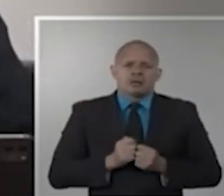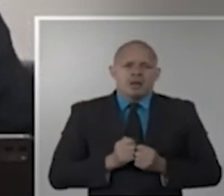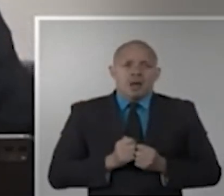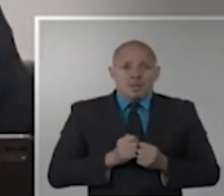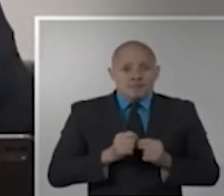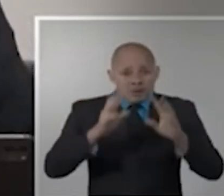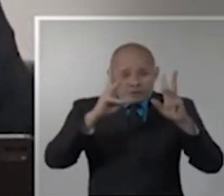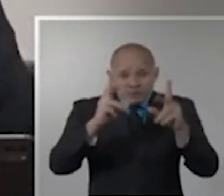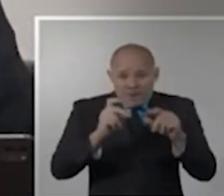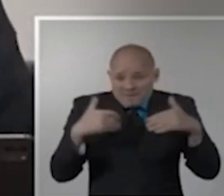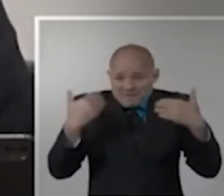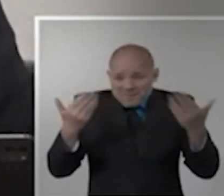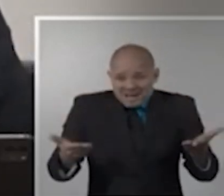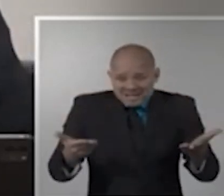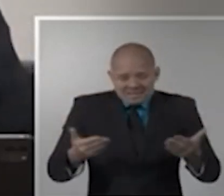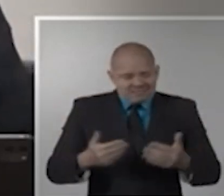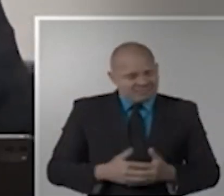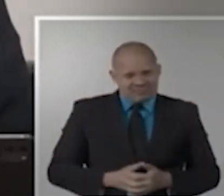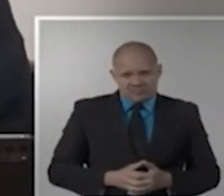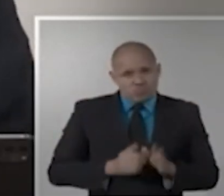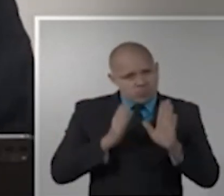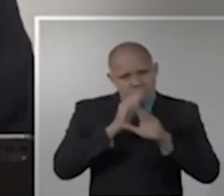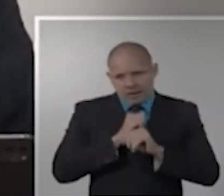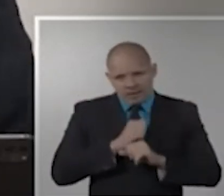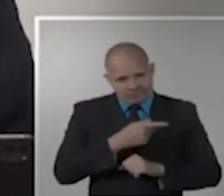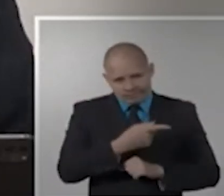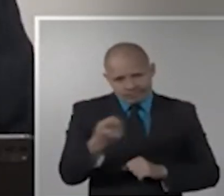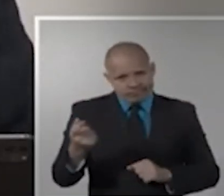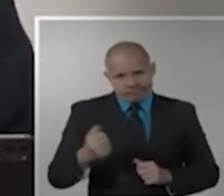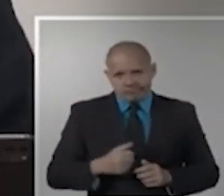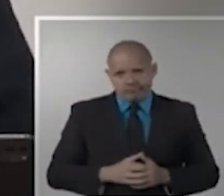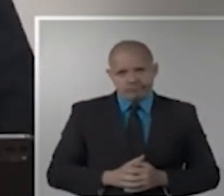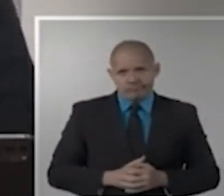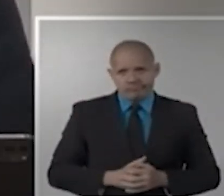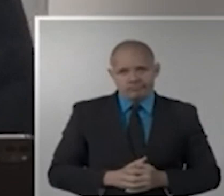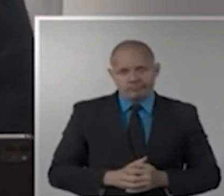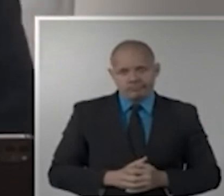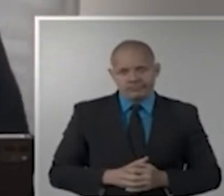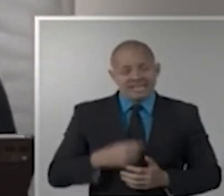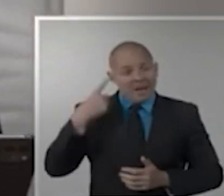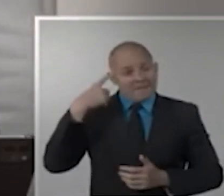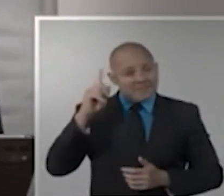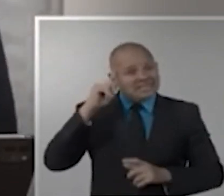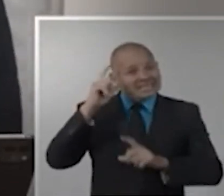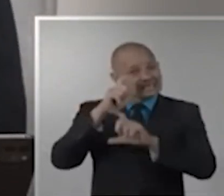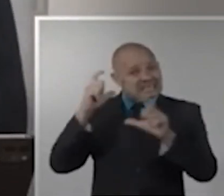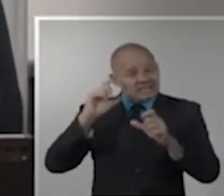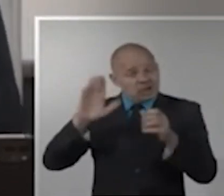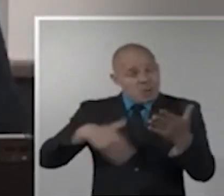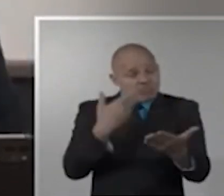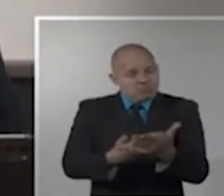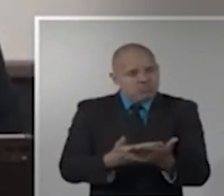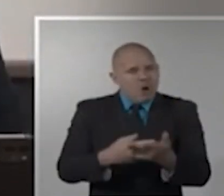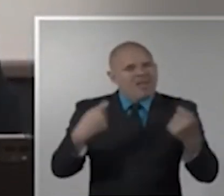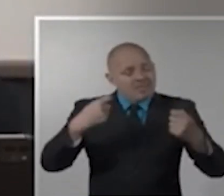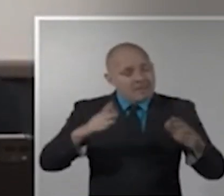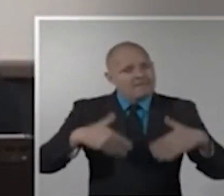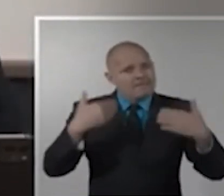karen nivel de ciencia que pueda ver y de aporte científico nuevos no tenemos el desarrollo de la agricultura